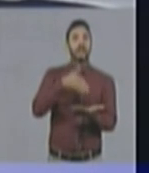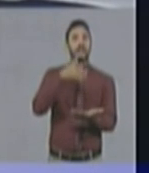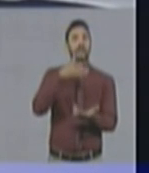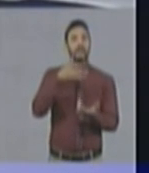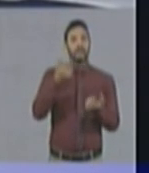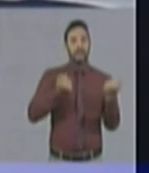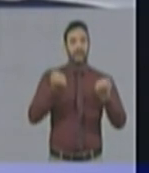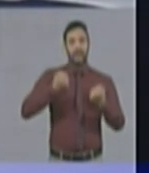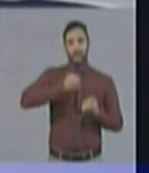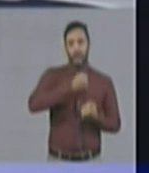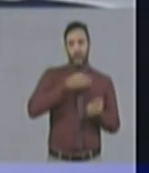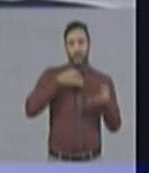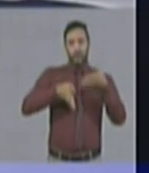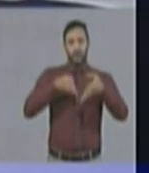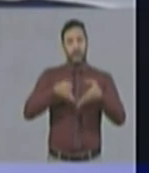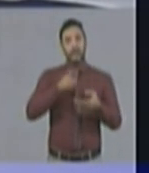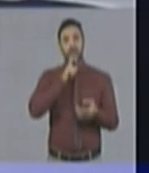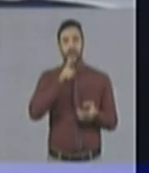exacto donde